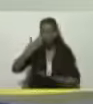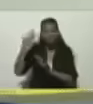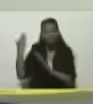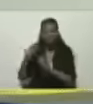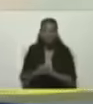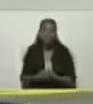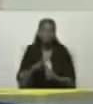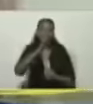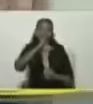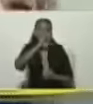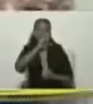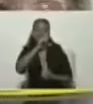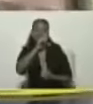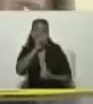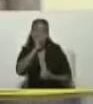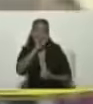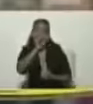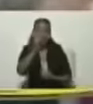¡Cilita!